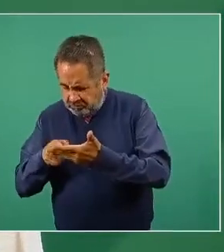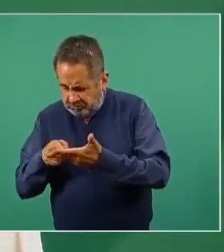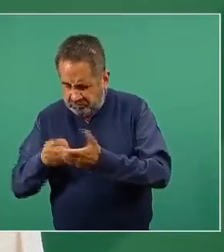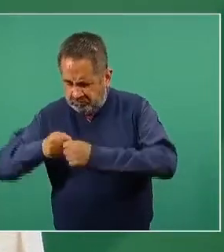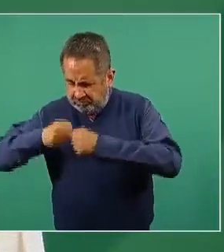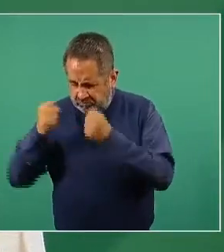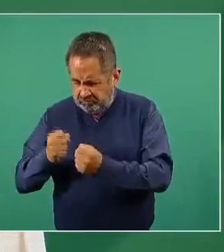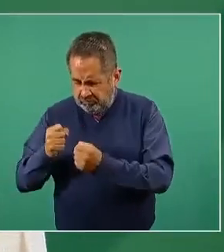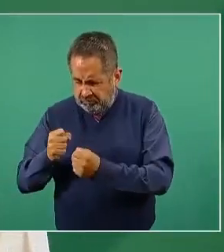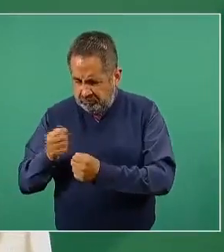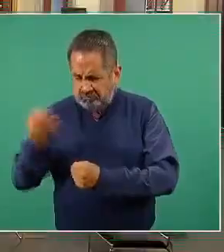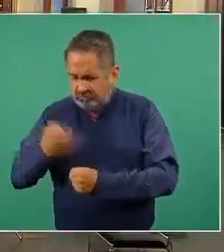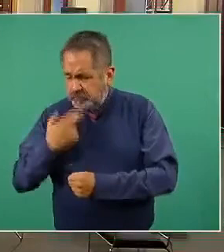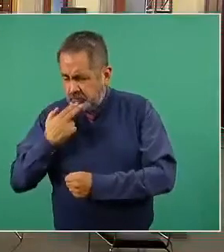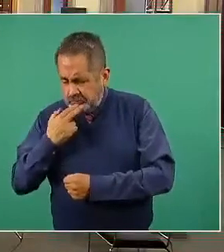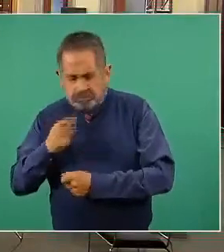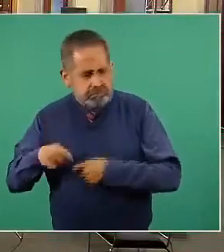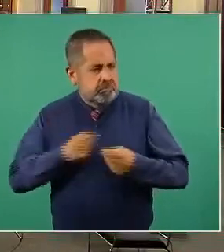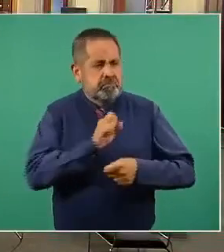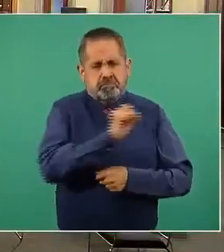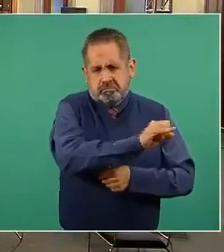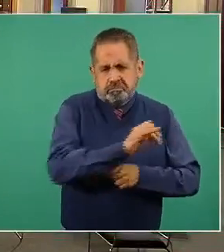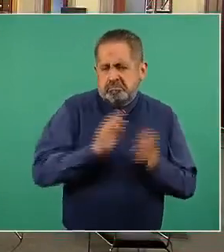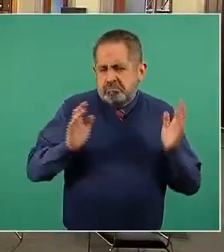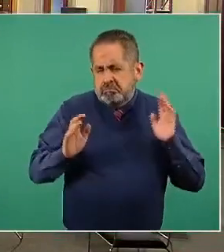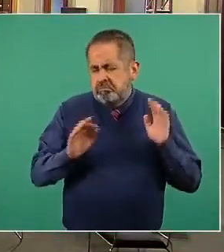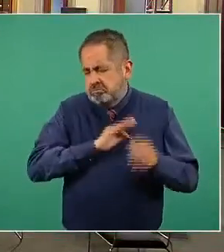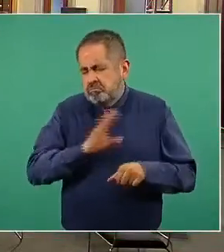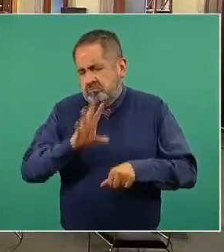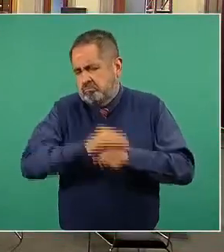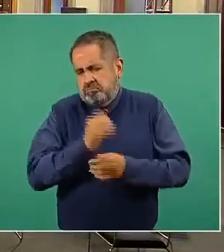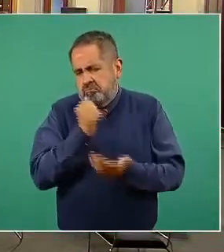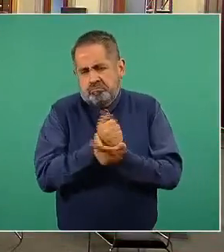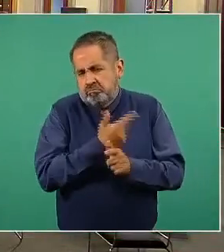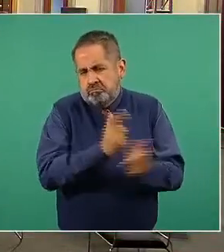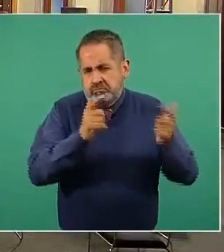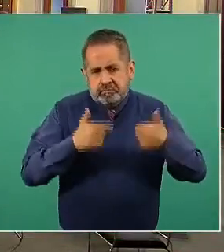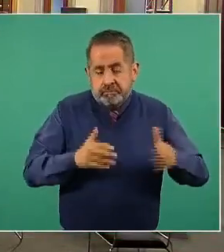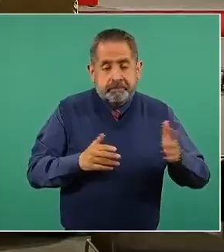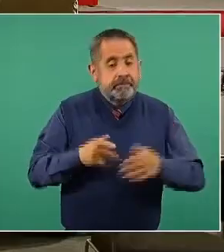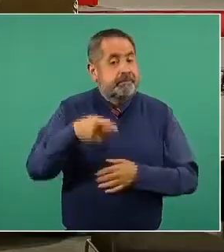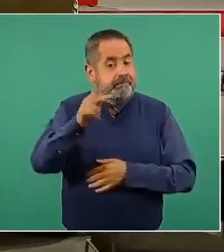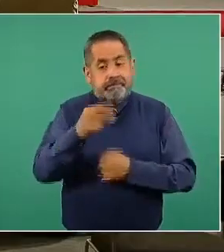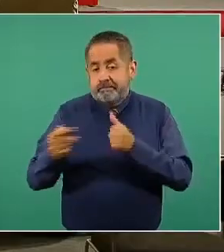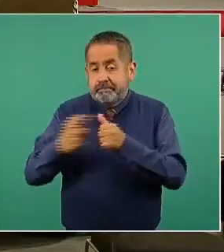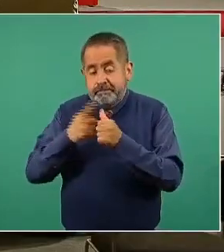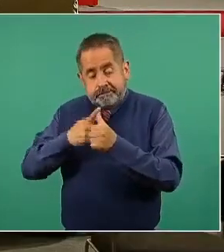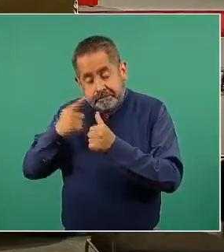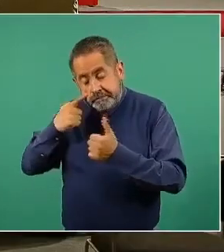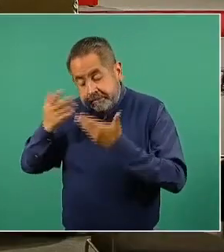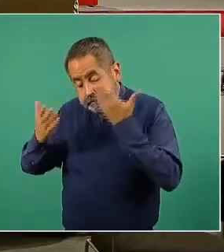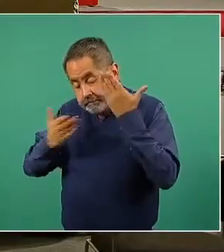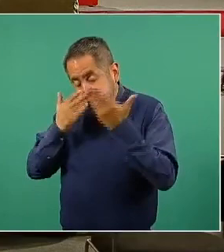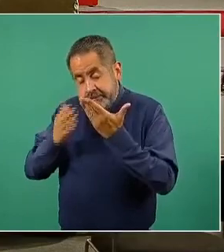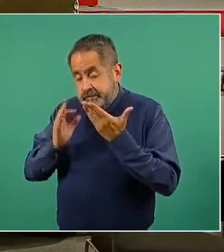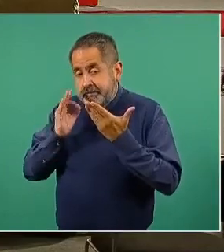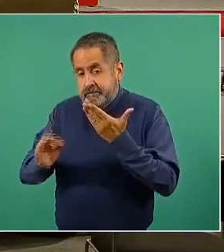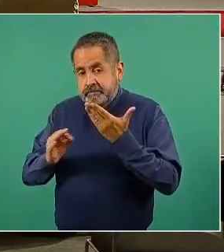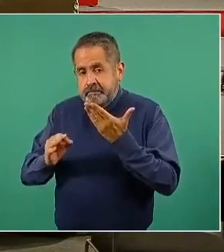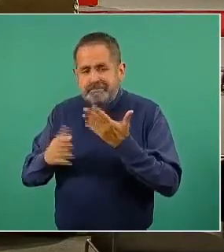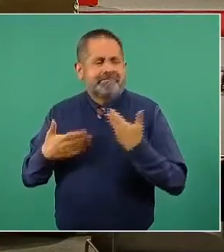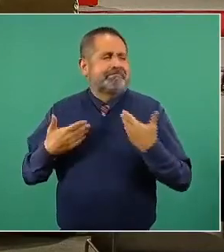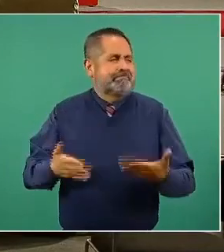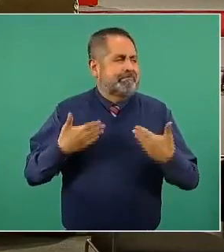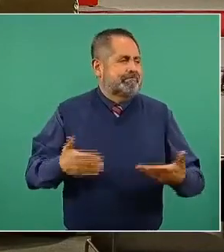seguridad y eficacia, no hay razón para no autorizar. Pero es indispensable que no anticipemos